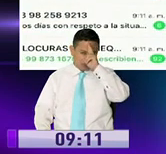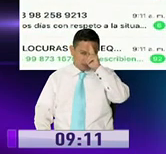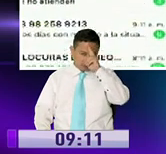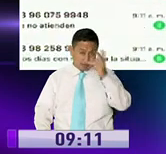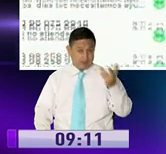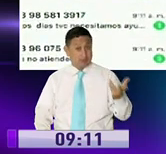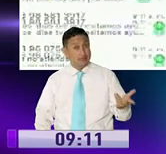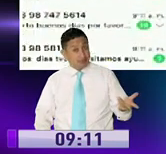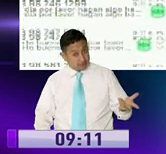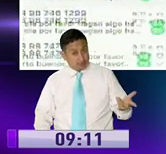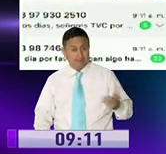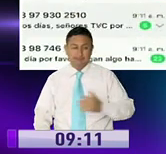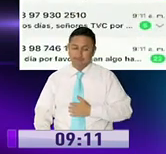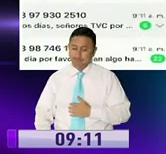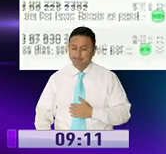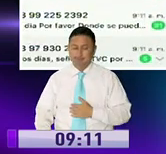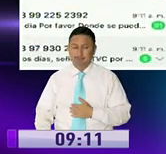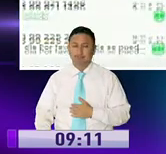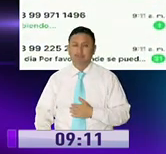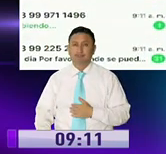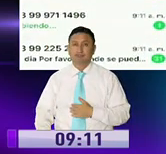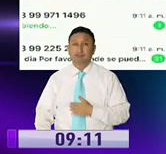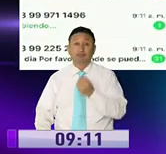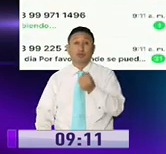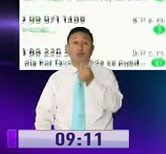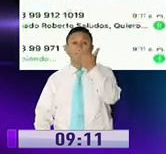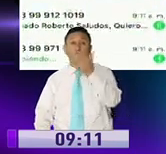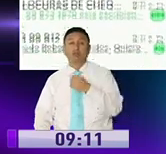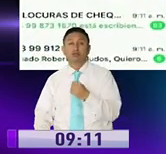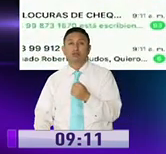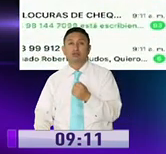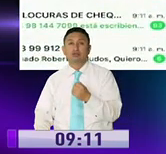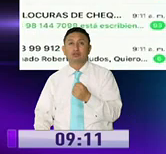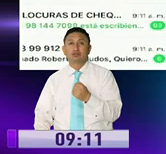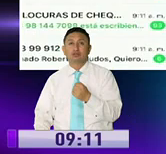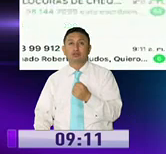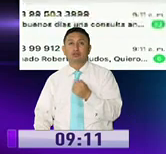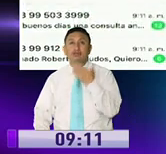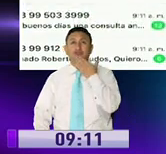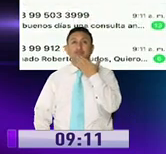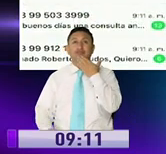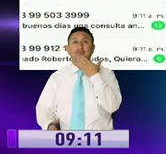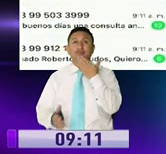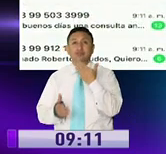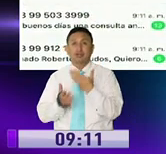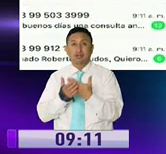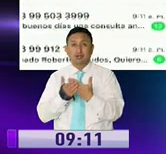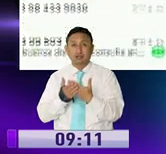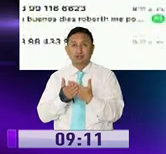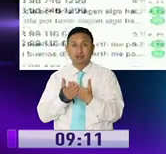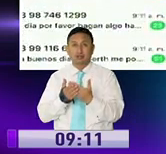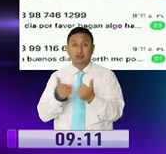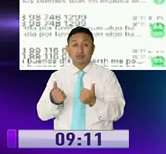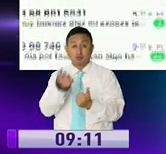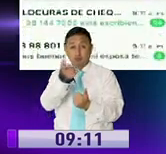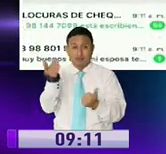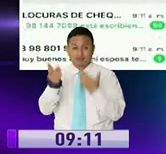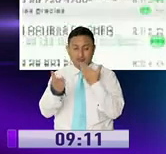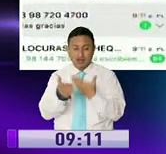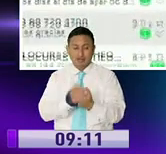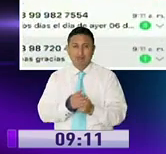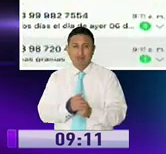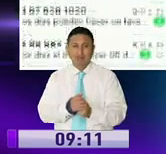vivos de la Grecia. A ver, acá, buenos días. A ver, gracias, nos mandan un... Gracias, chicos, la verdad, ustedes.